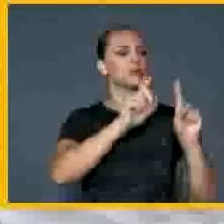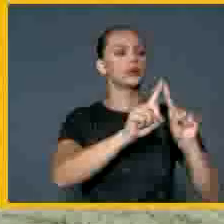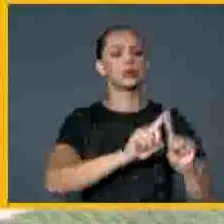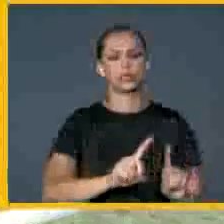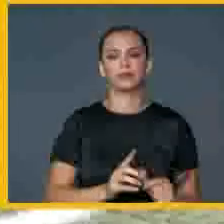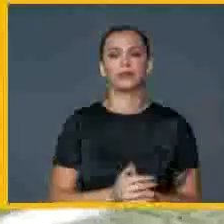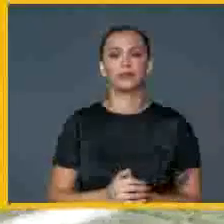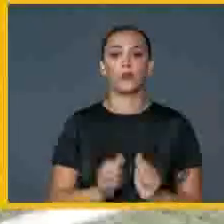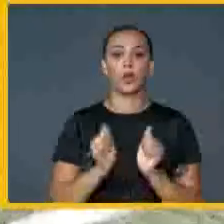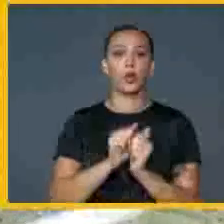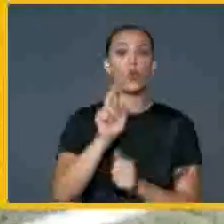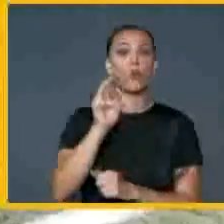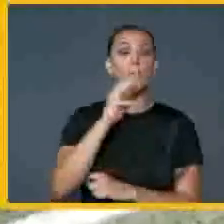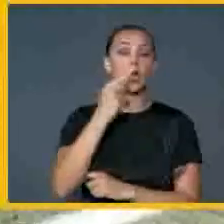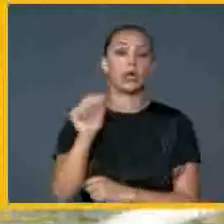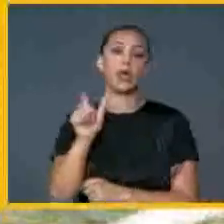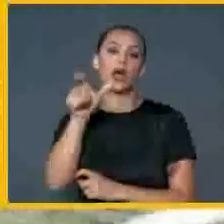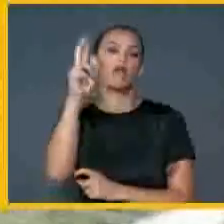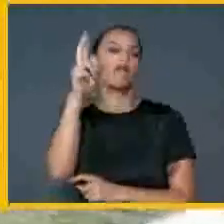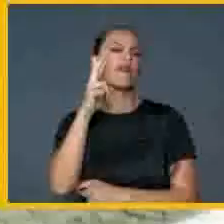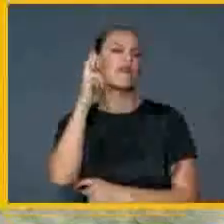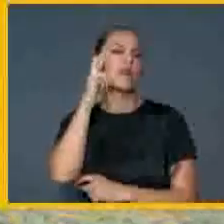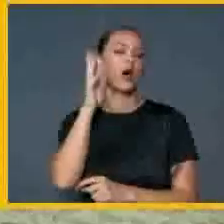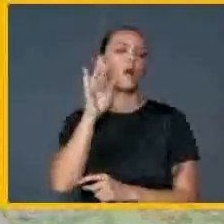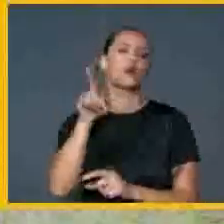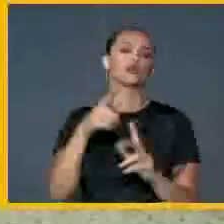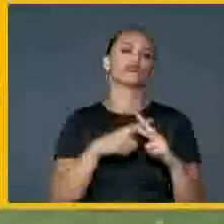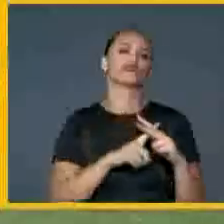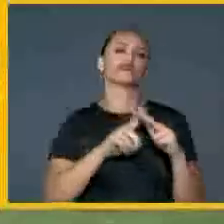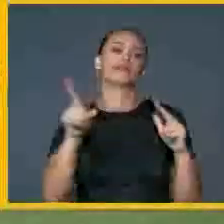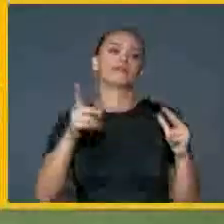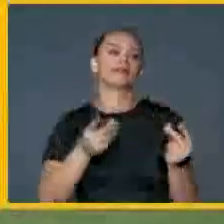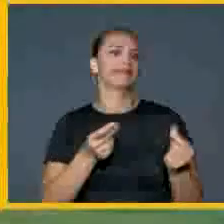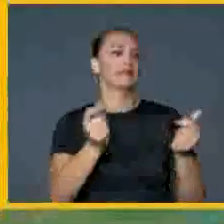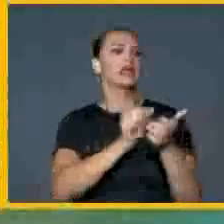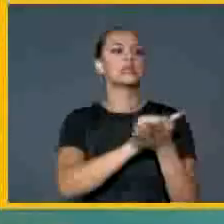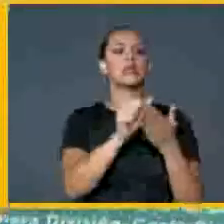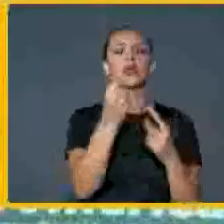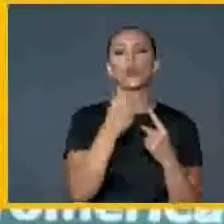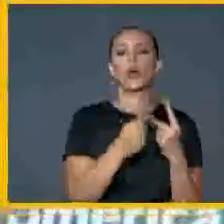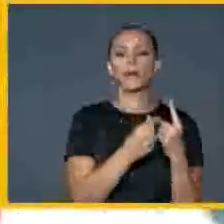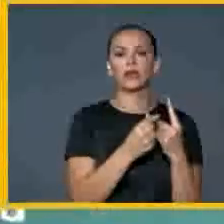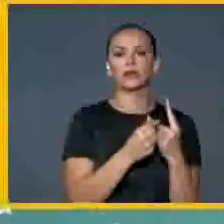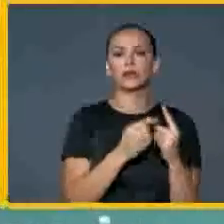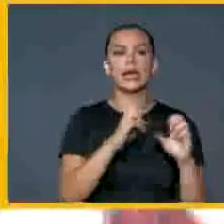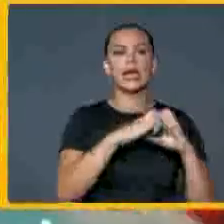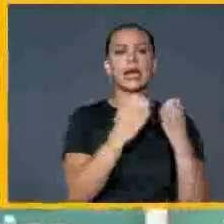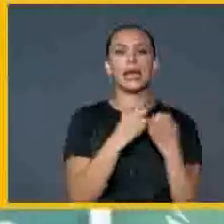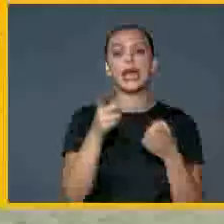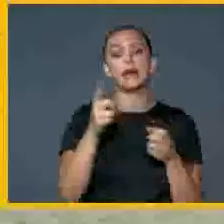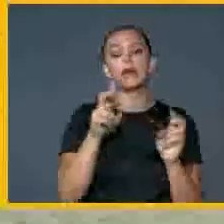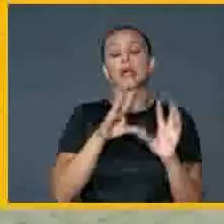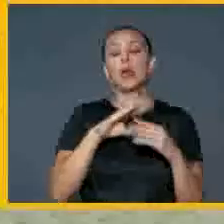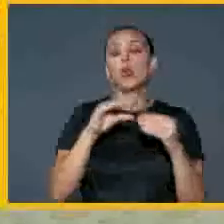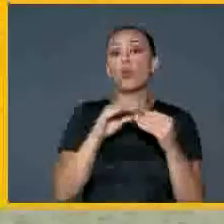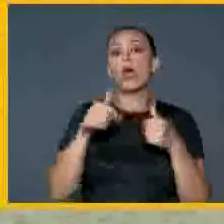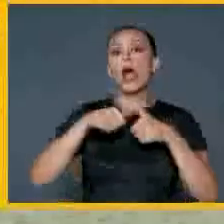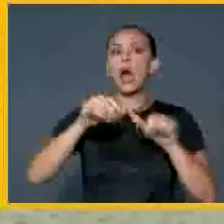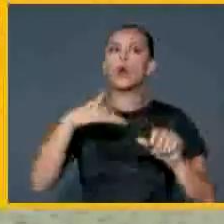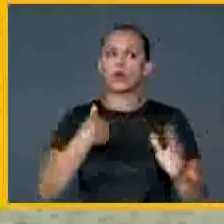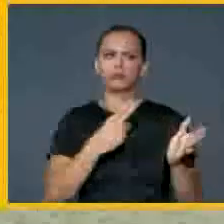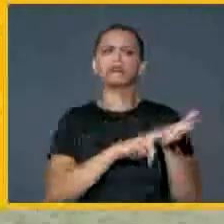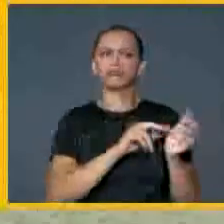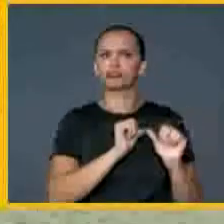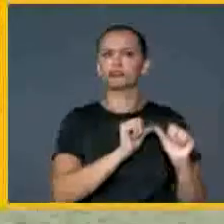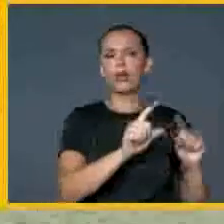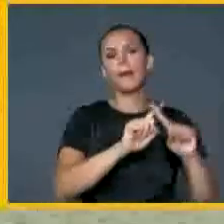distintas. En el caso de Umaña, los motivos son tras su salida abrupta de Santos de Guápiles, club donde según cuenta aún tenía